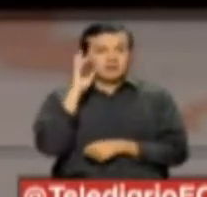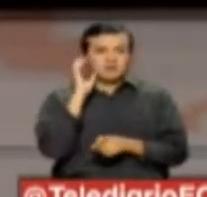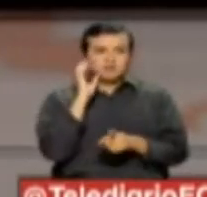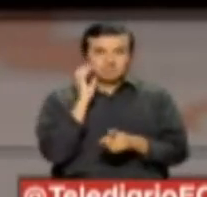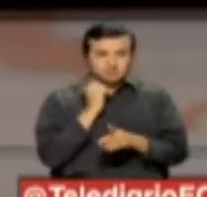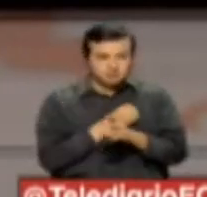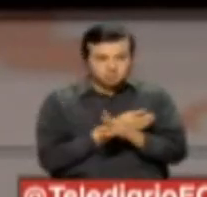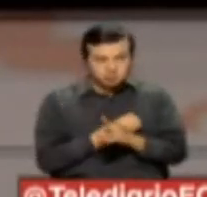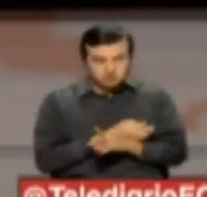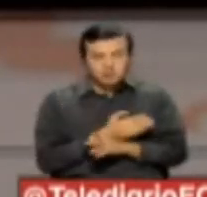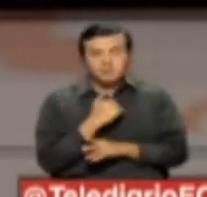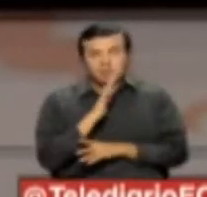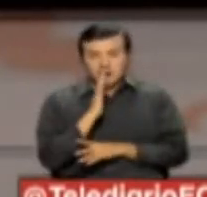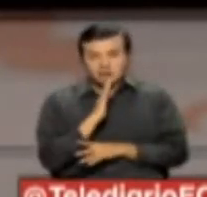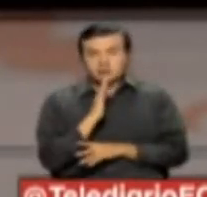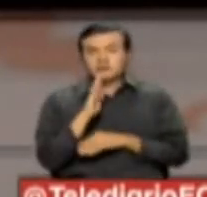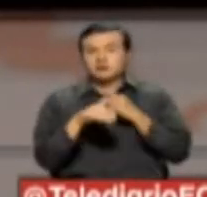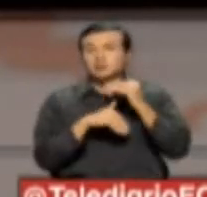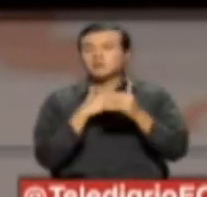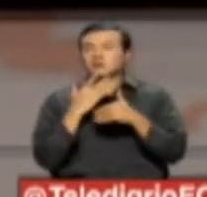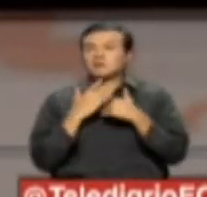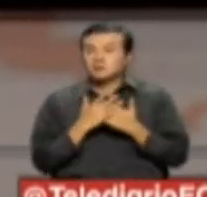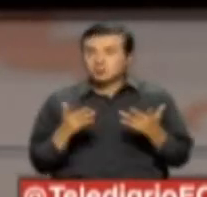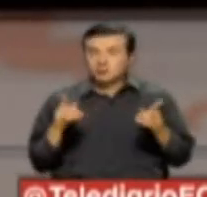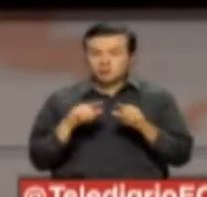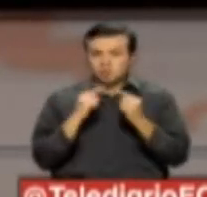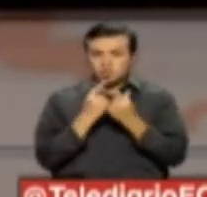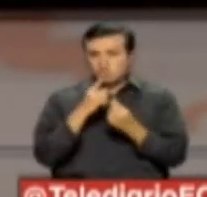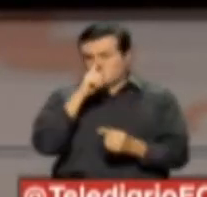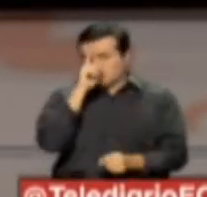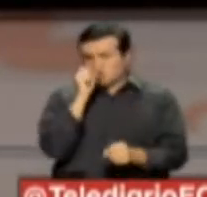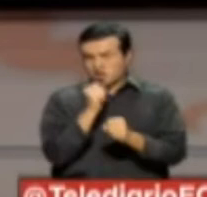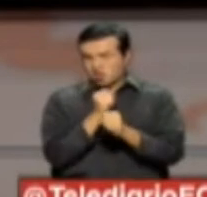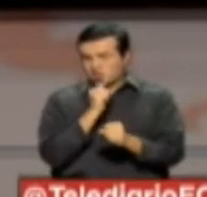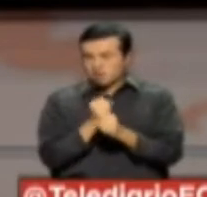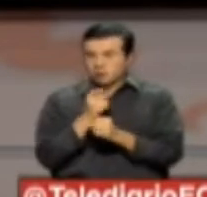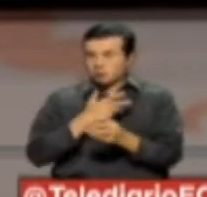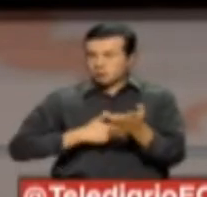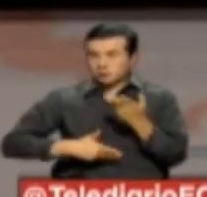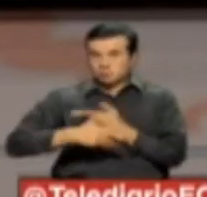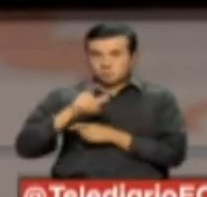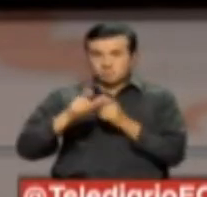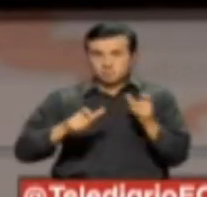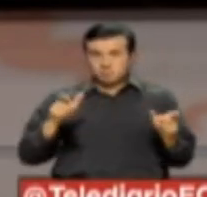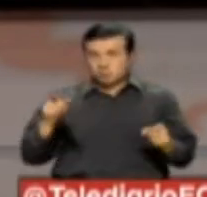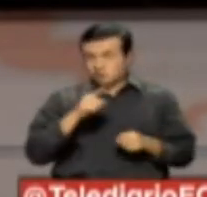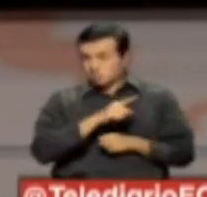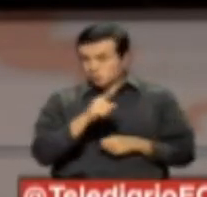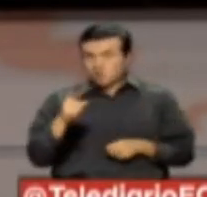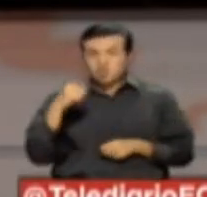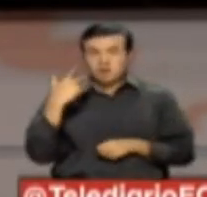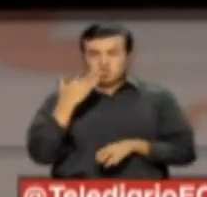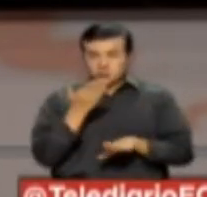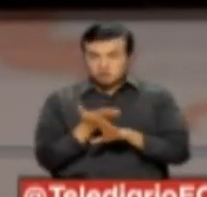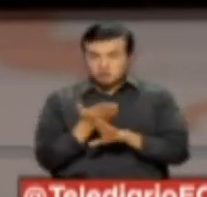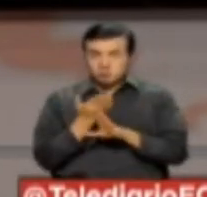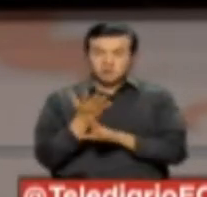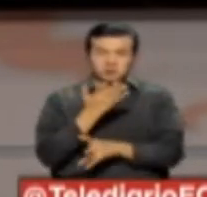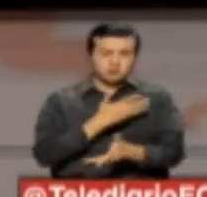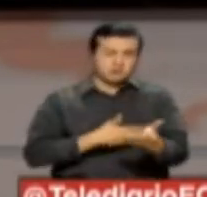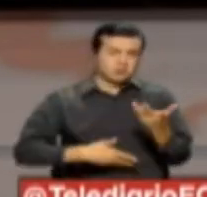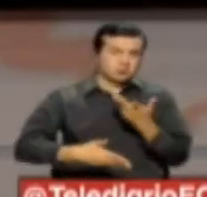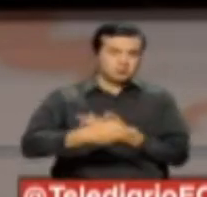contribuciones luego de eso se desarrollarán mesas de trabajo con aquellas personas que han presentado estas propuestas